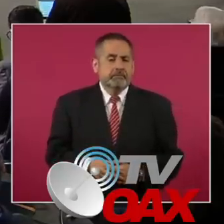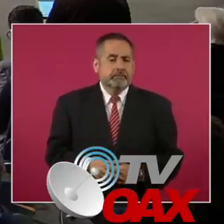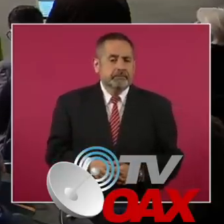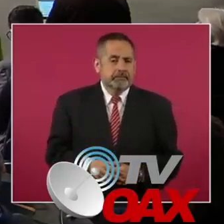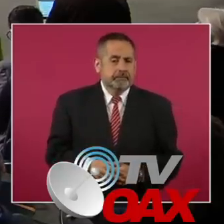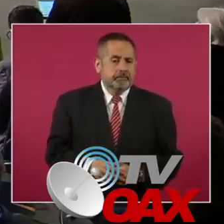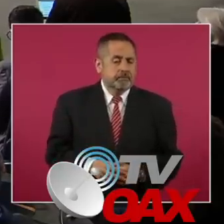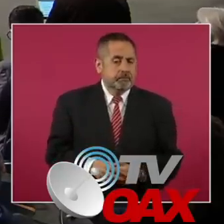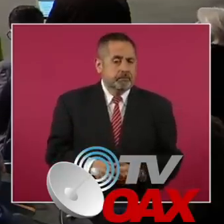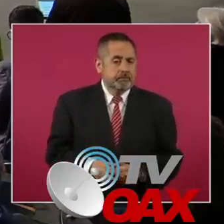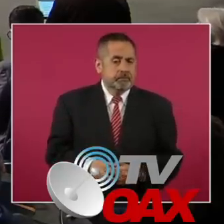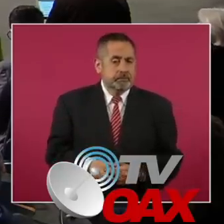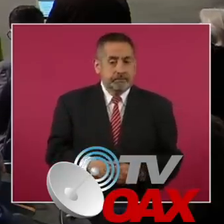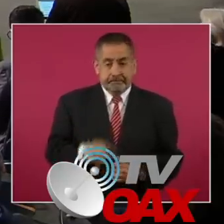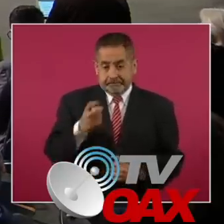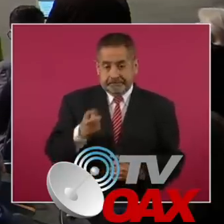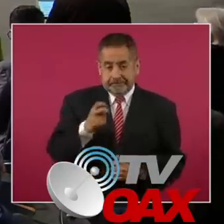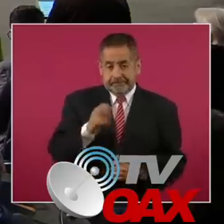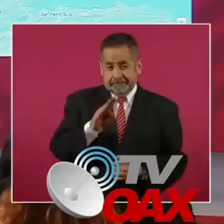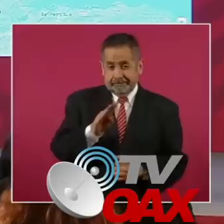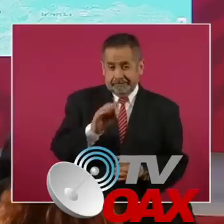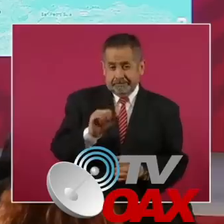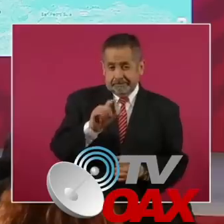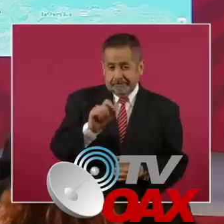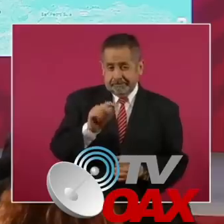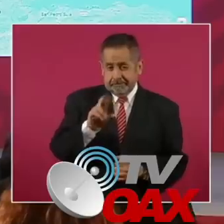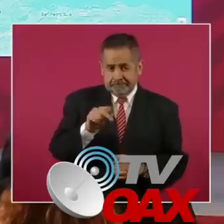Entonces este balasto